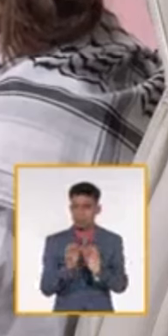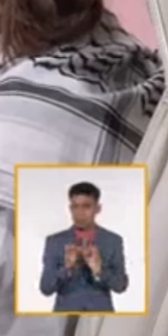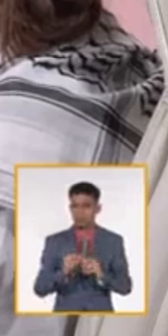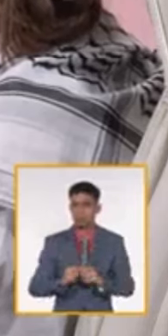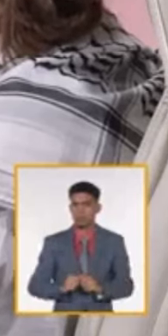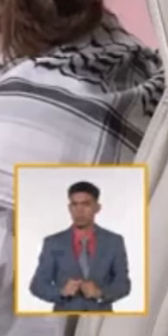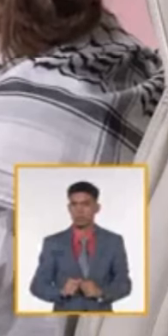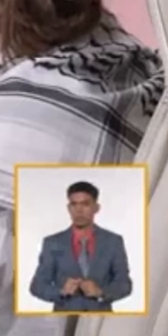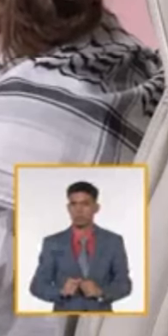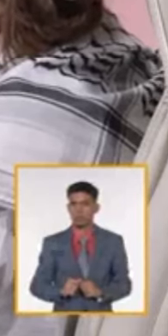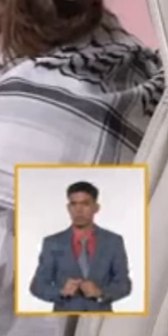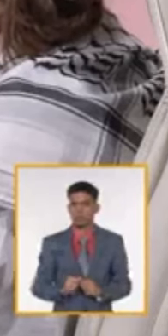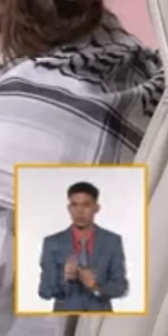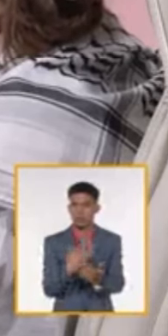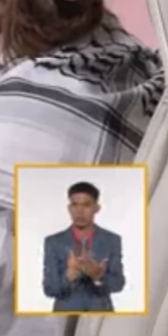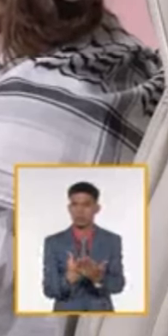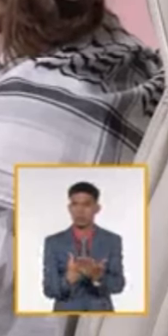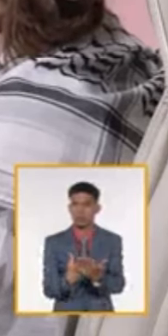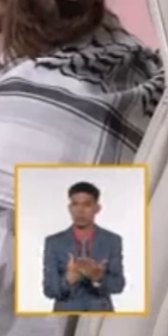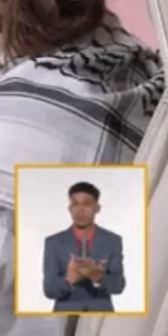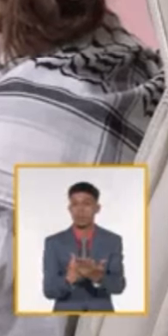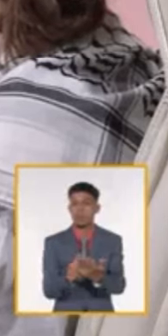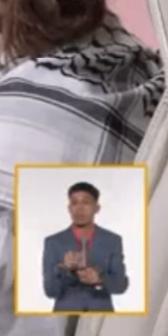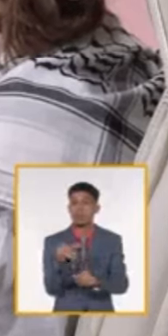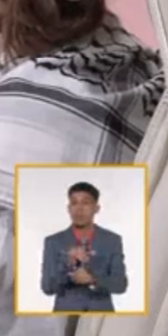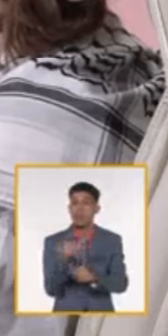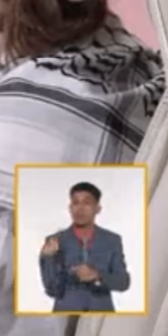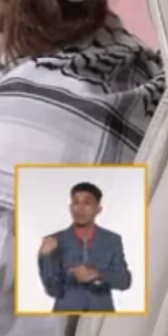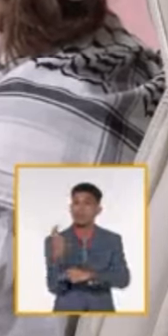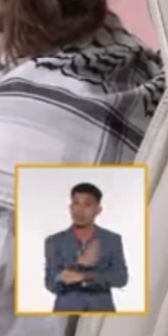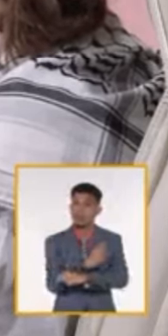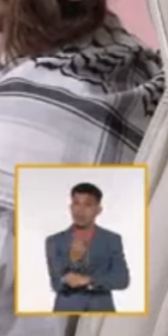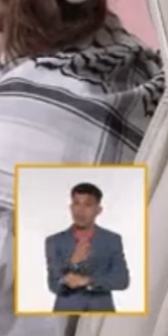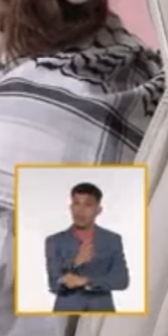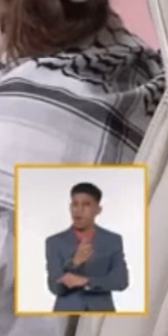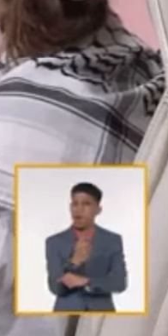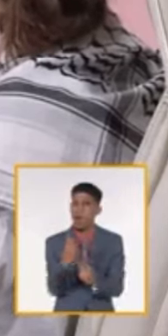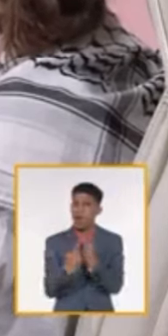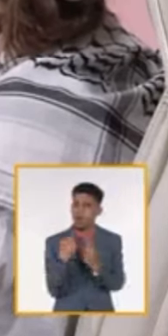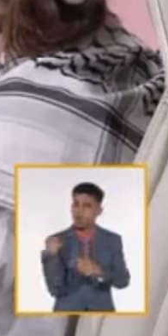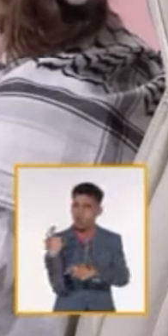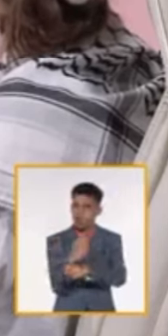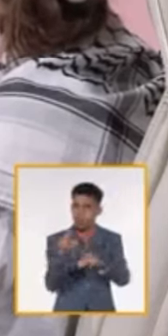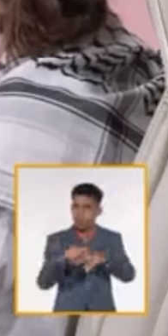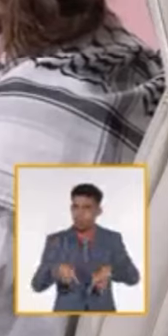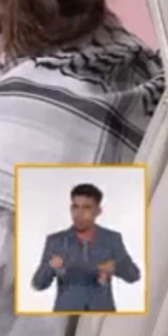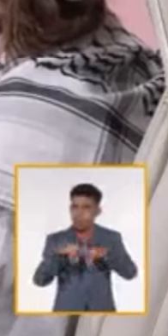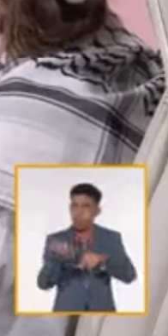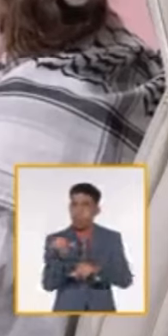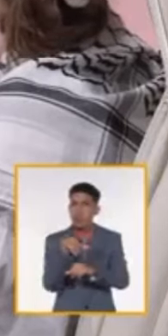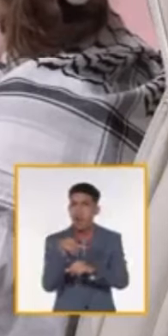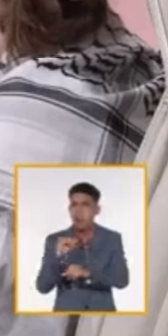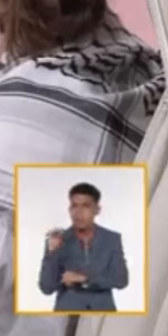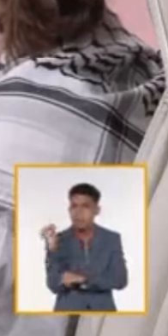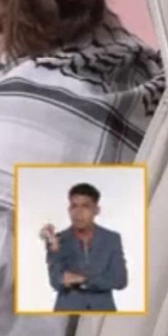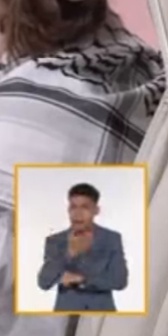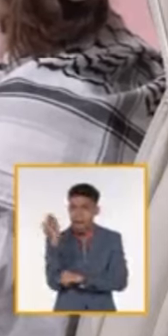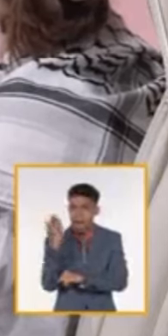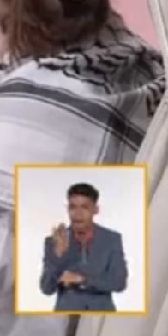de estas protestas. Pero ha habido expresiones también del profesorado. Y ha habido profesores incluso que han sido golpeados, que han sido